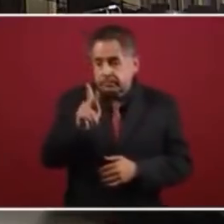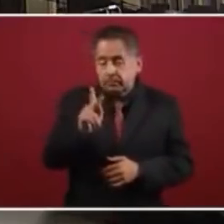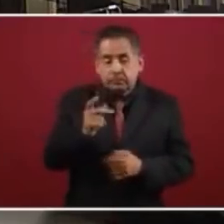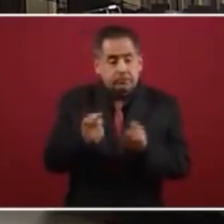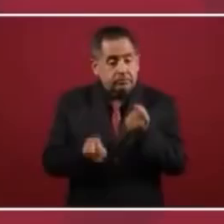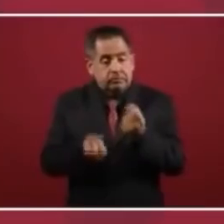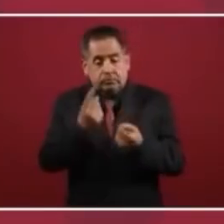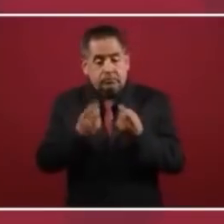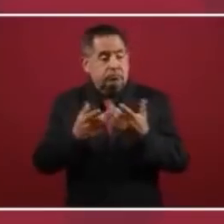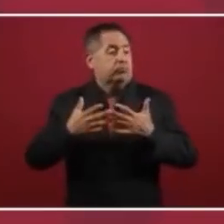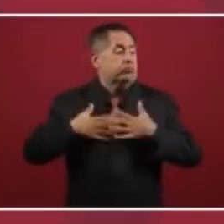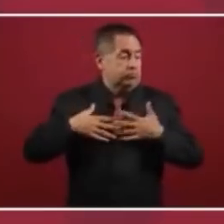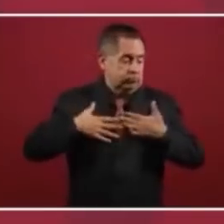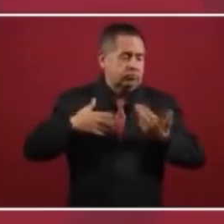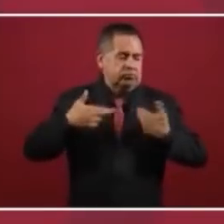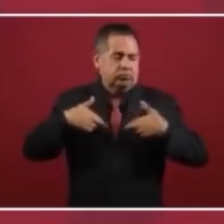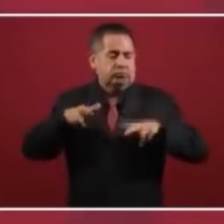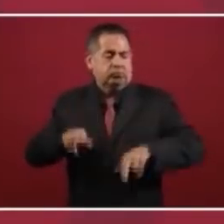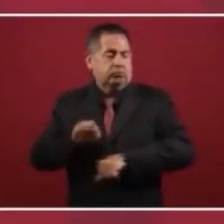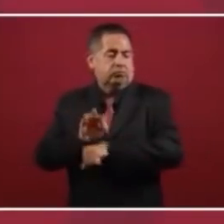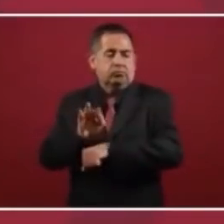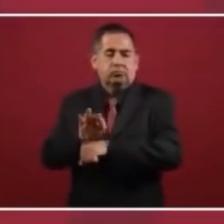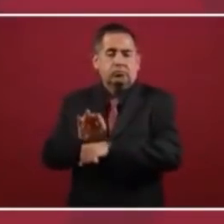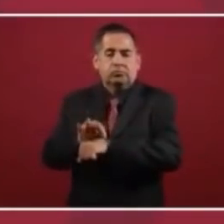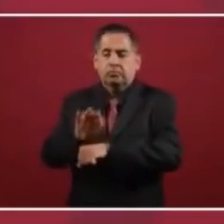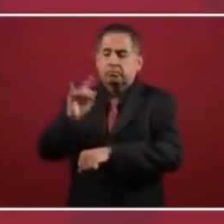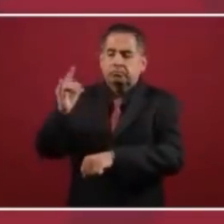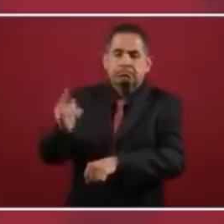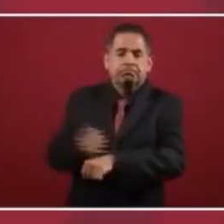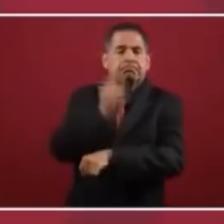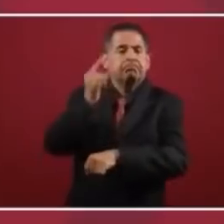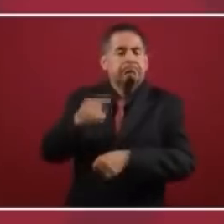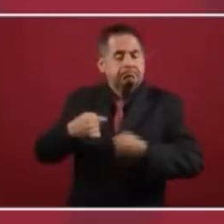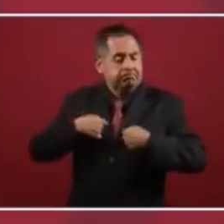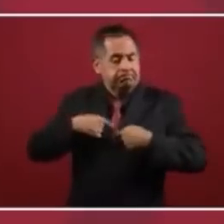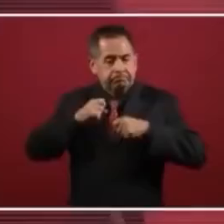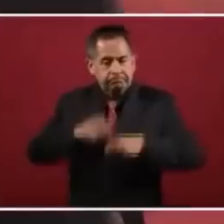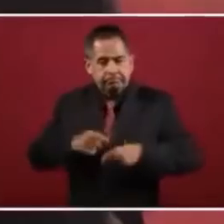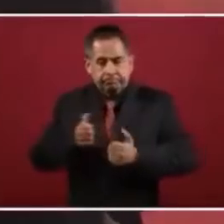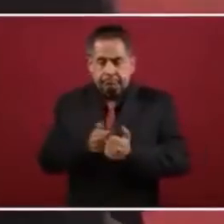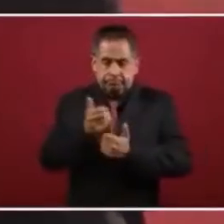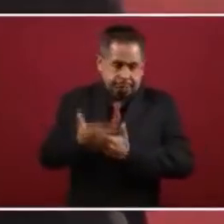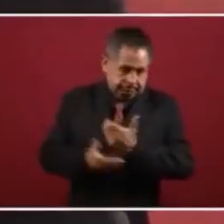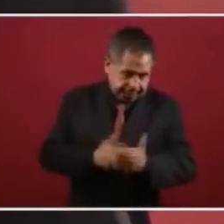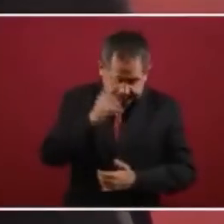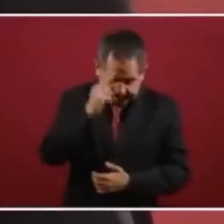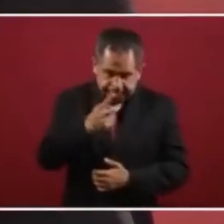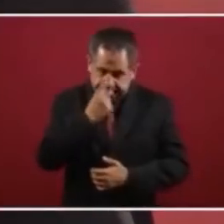llamar representantes populares eran, con todo respeto,